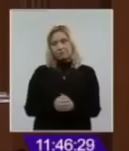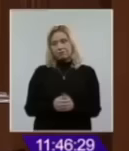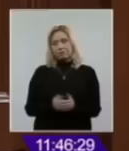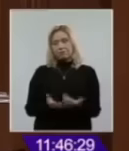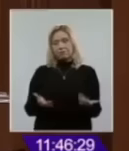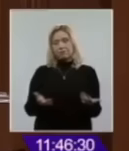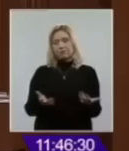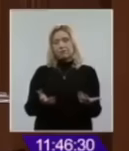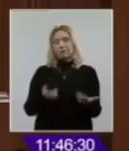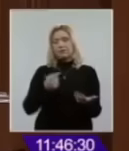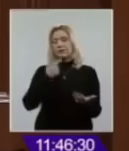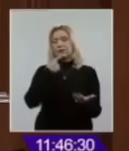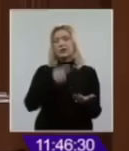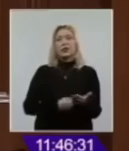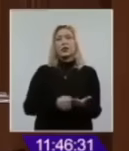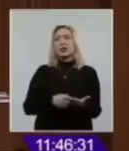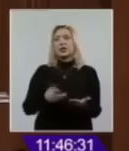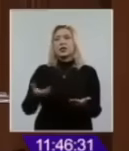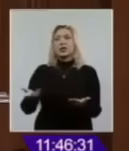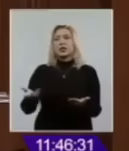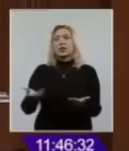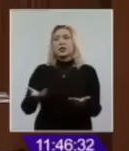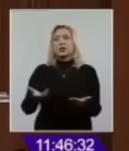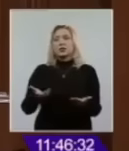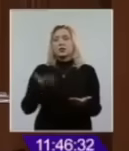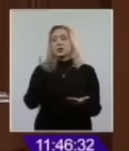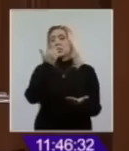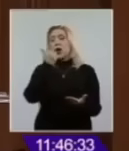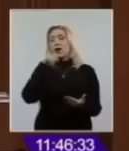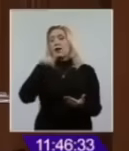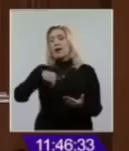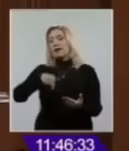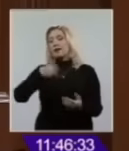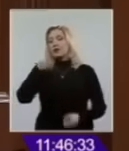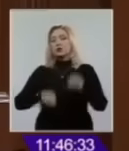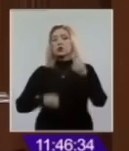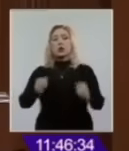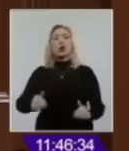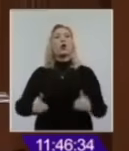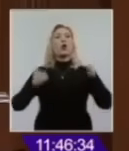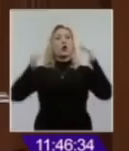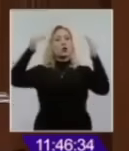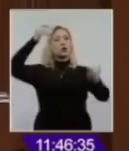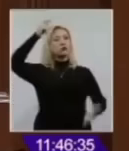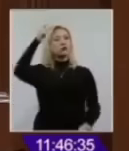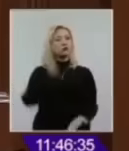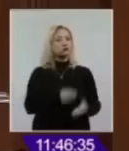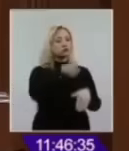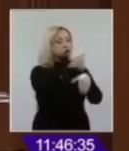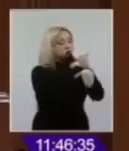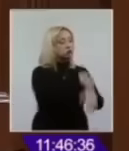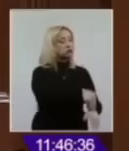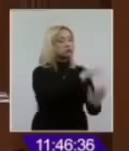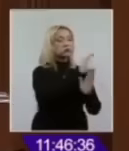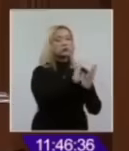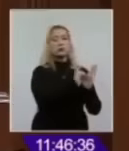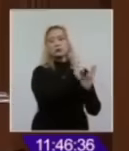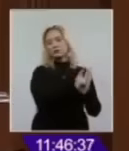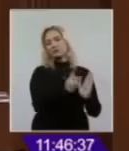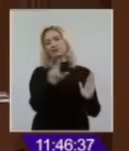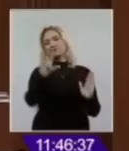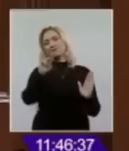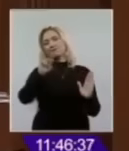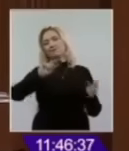indican que no tenemos una Suprema Corte subordinada a la Constitución, sino una